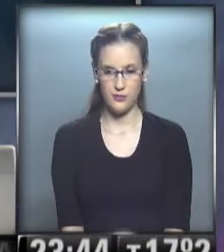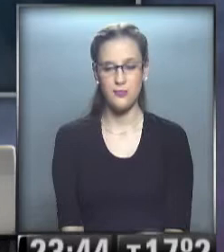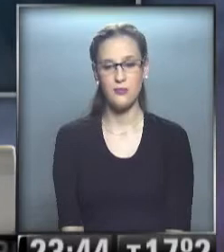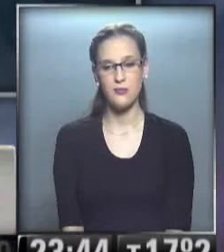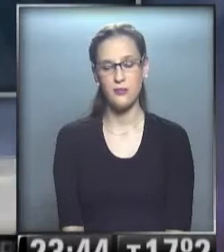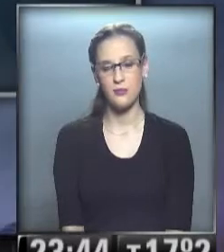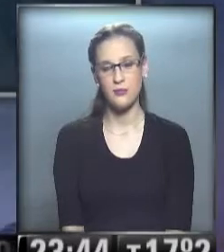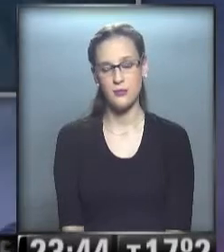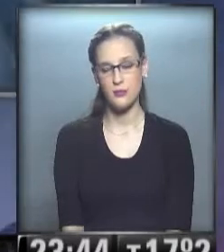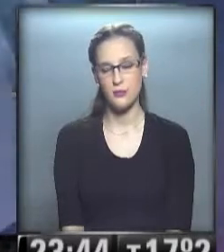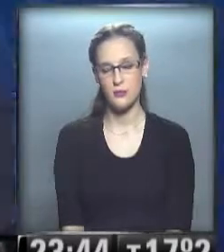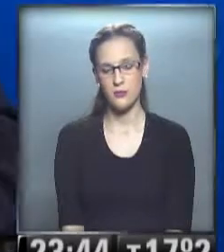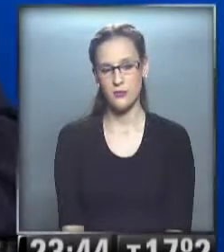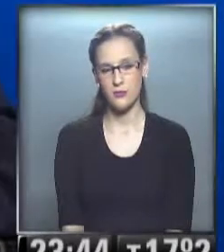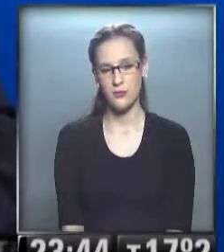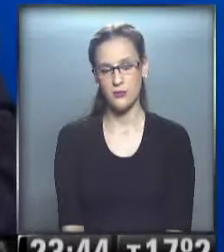fiscal.